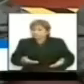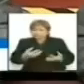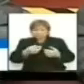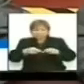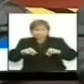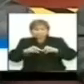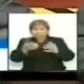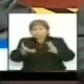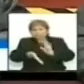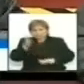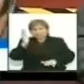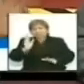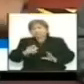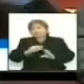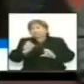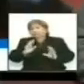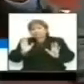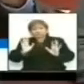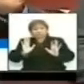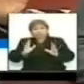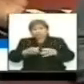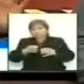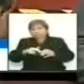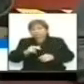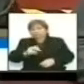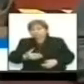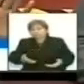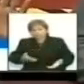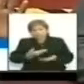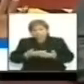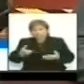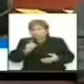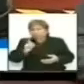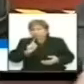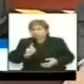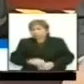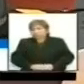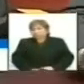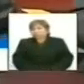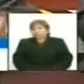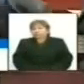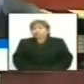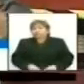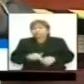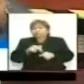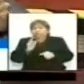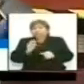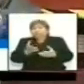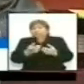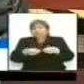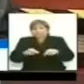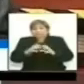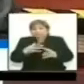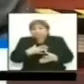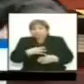Los parlamentarios que quieren irse, que se vayan. No, es irrenunciable, van a decir. No es tan irrenunciable que digamos, ¿ah? Porque el parlamentario que no quiere